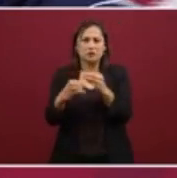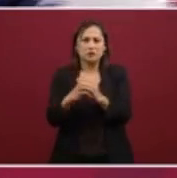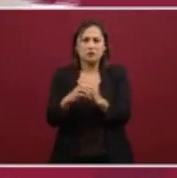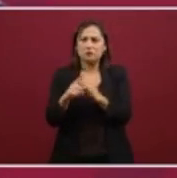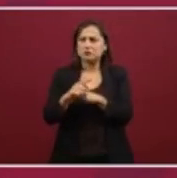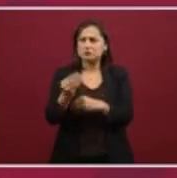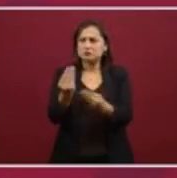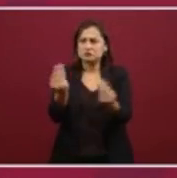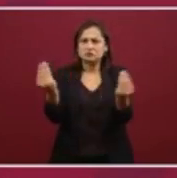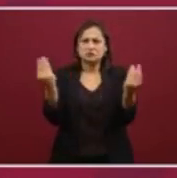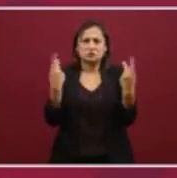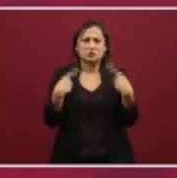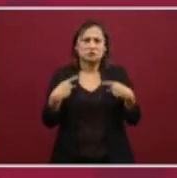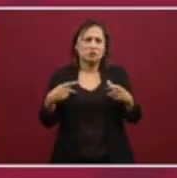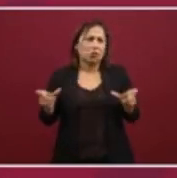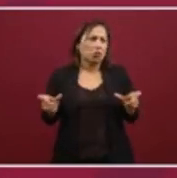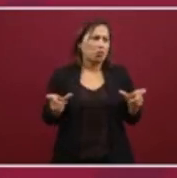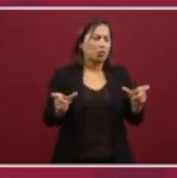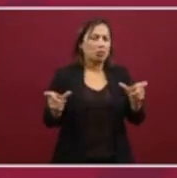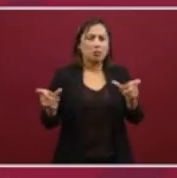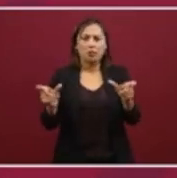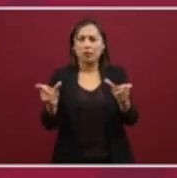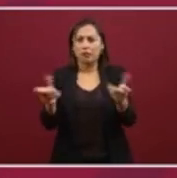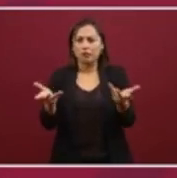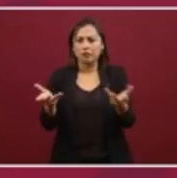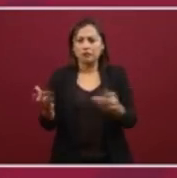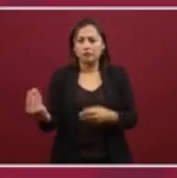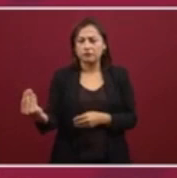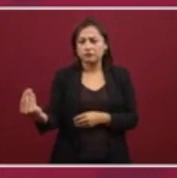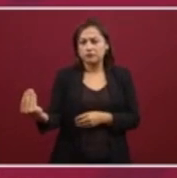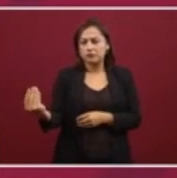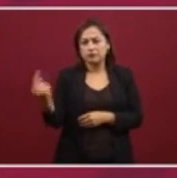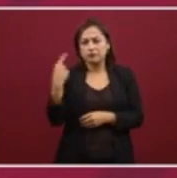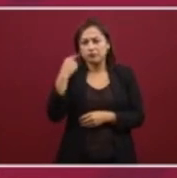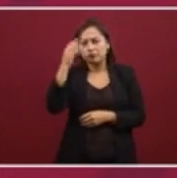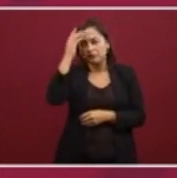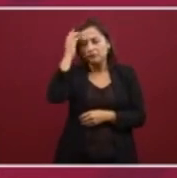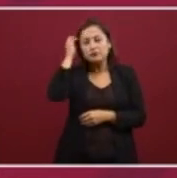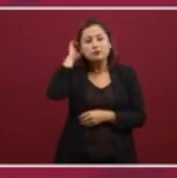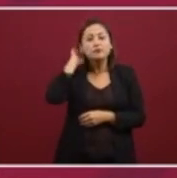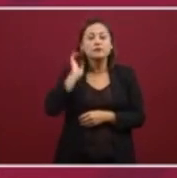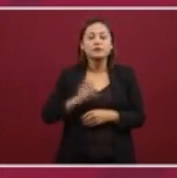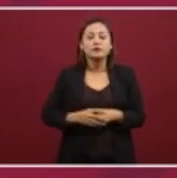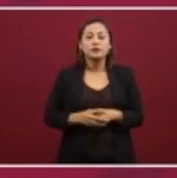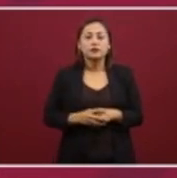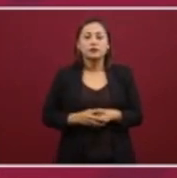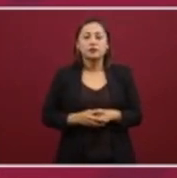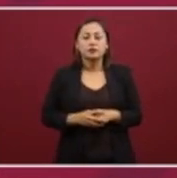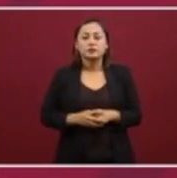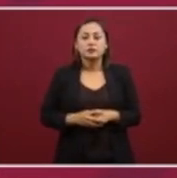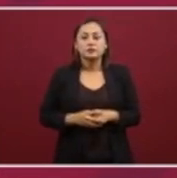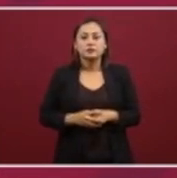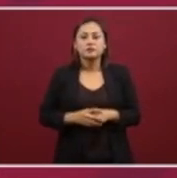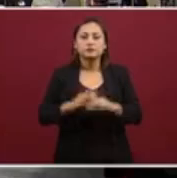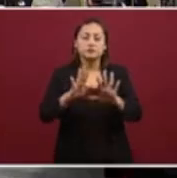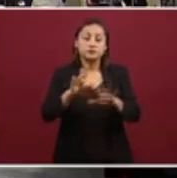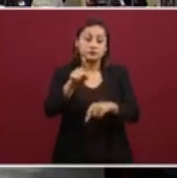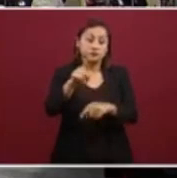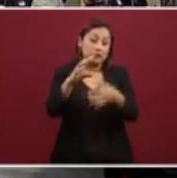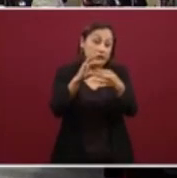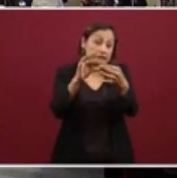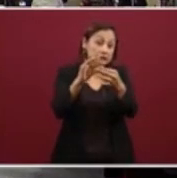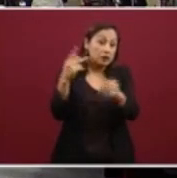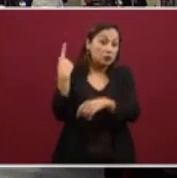guardaespaldas. ¿En la ciudad de Puebla seguimos manteniendo el tráfico de influencia? Fantoches. En la ciudad de Puebla seguimos